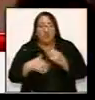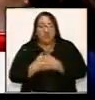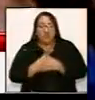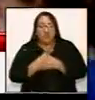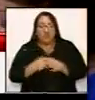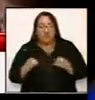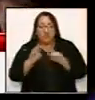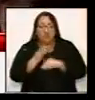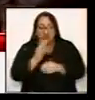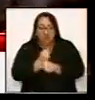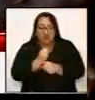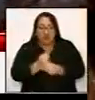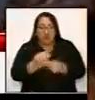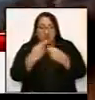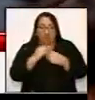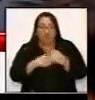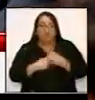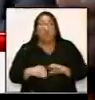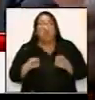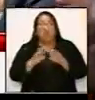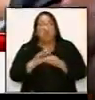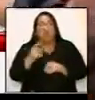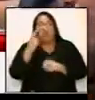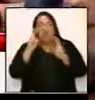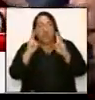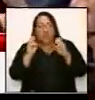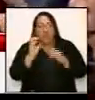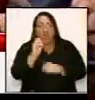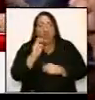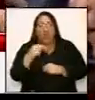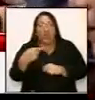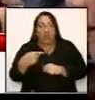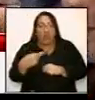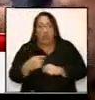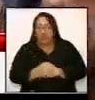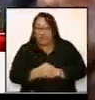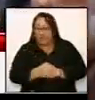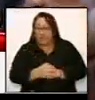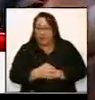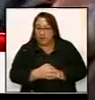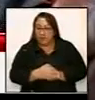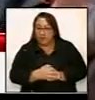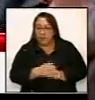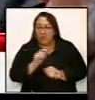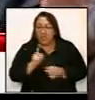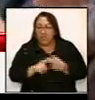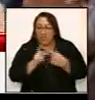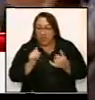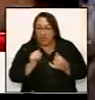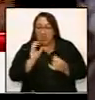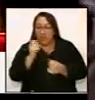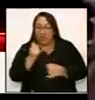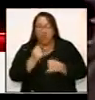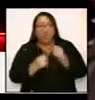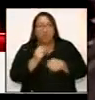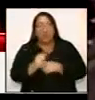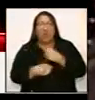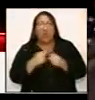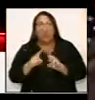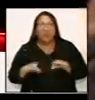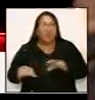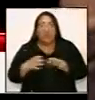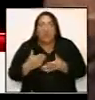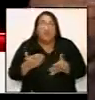de rendición de cuentas. Yo creo que es muy valioso para el tema de las ONGs y hasta ahora creo que en los últimos años no hemos